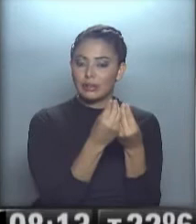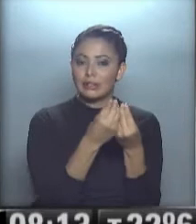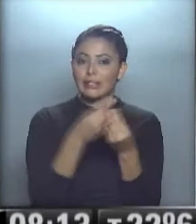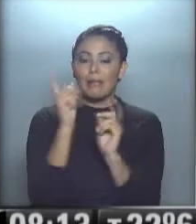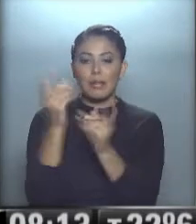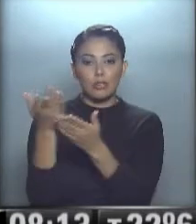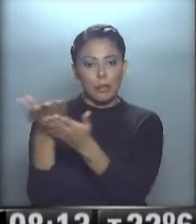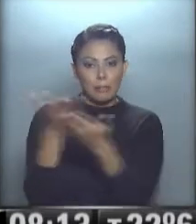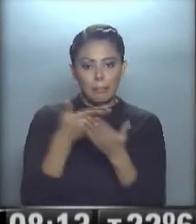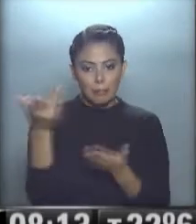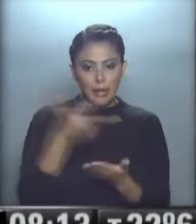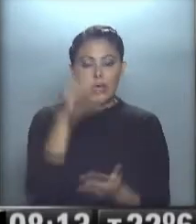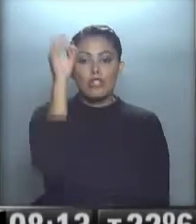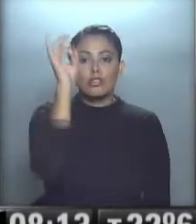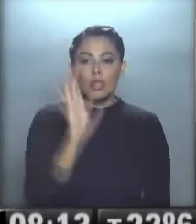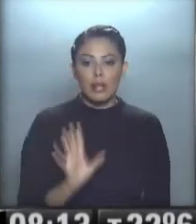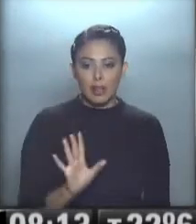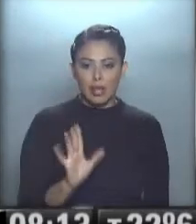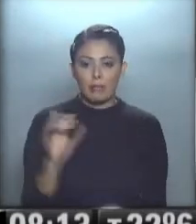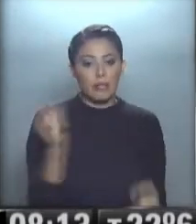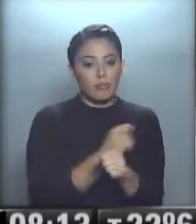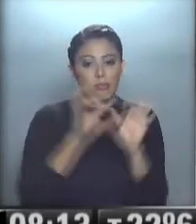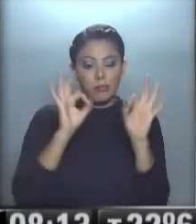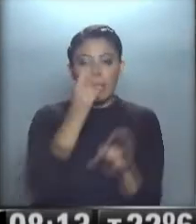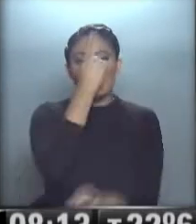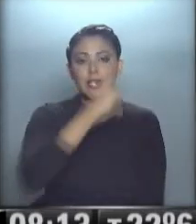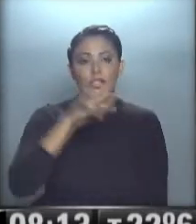solicitado y solamente se han hecho operaciones por